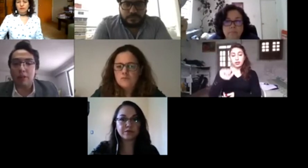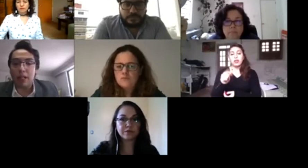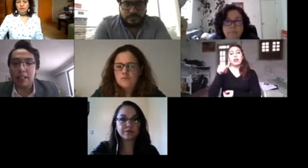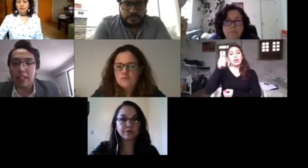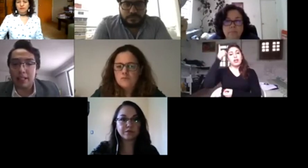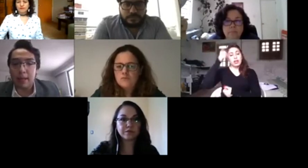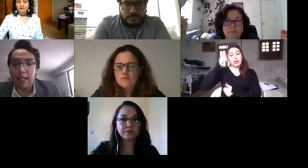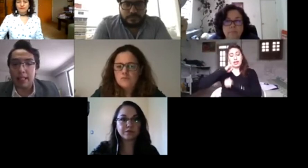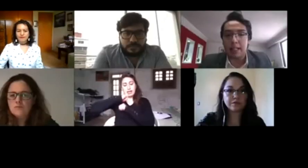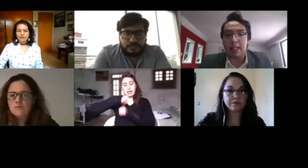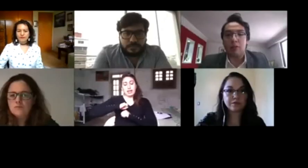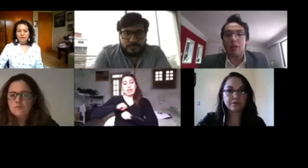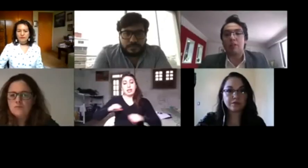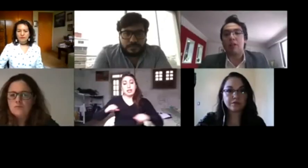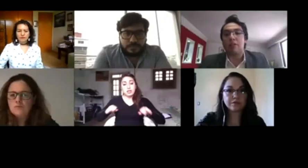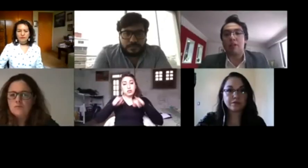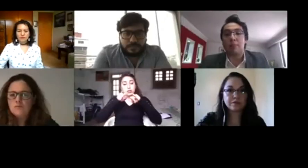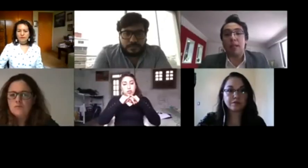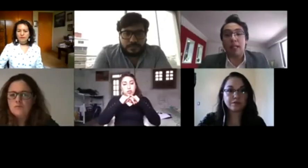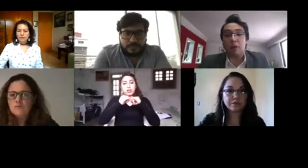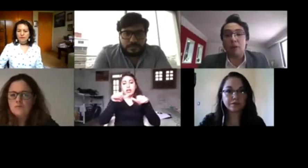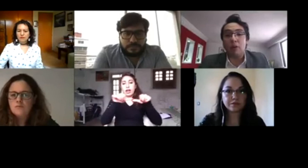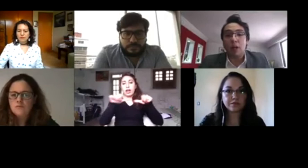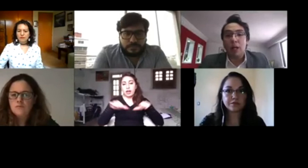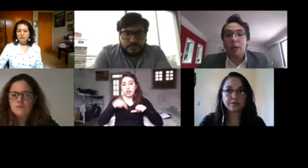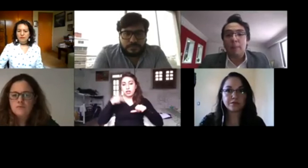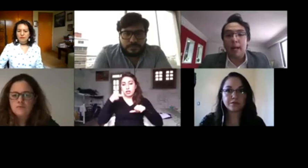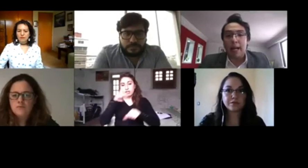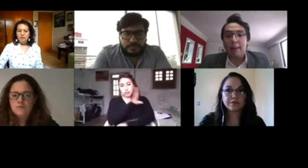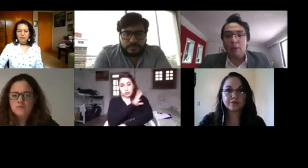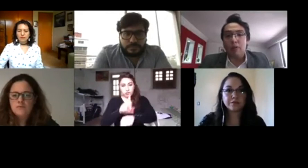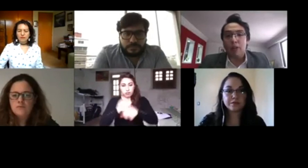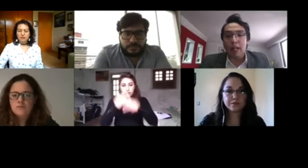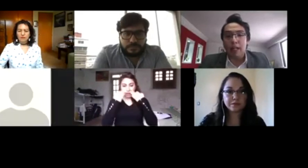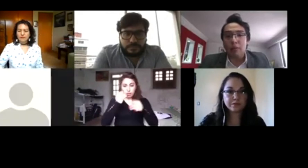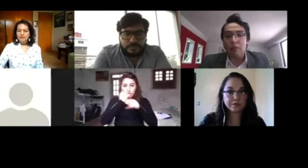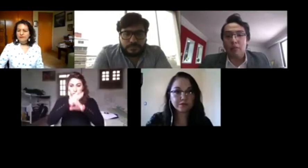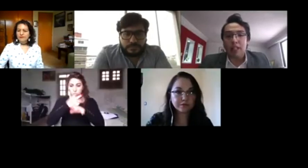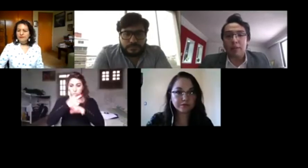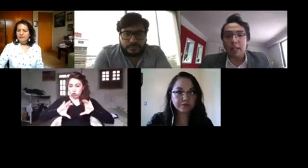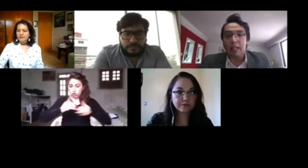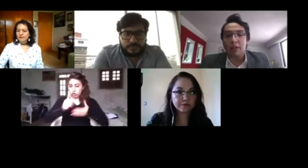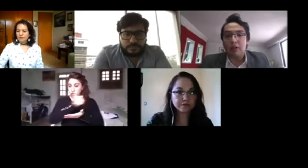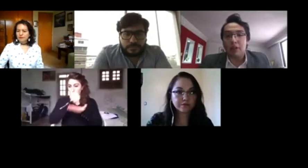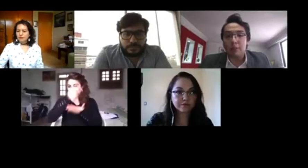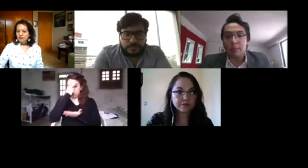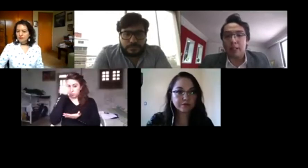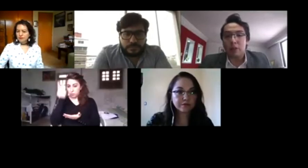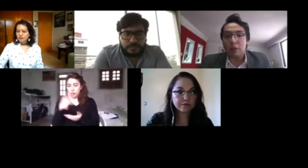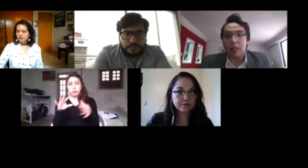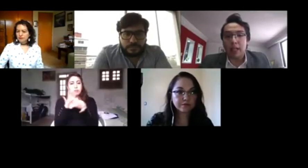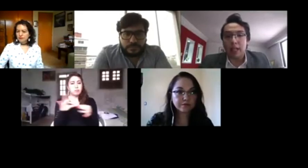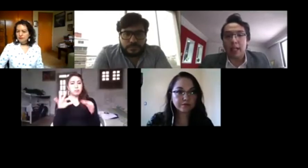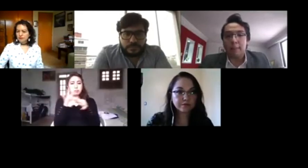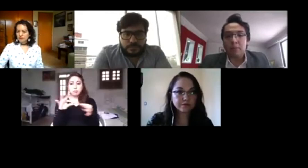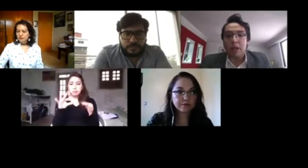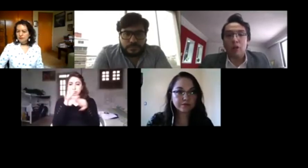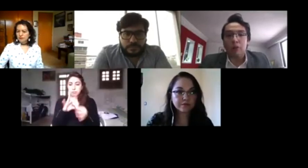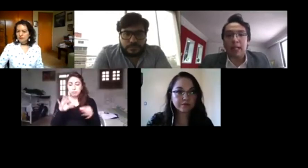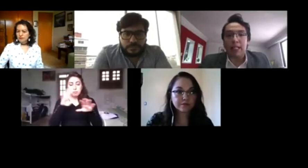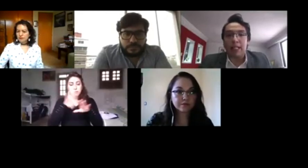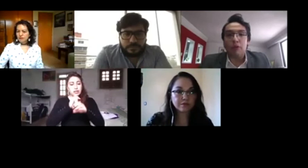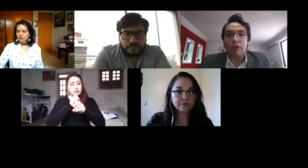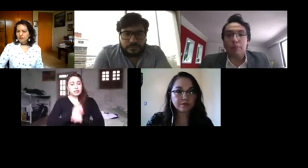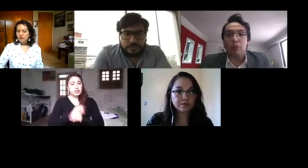de la Unidad de Transparencia del Congreso de la Ciudad de México, para abordar una explicación respecto de